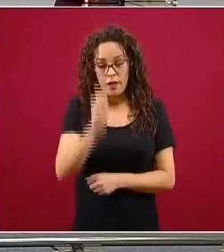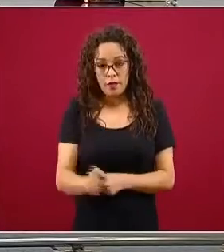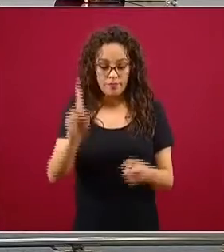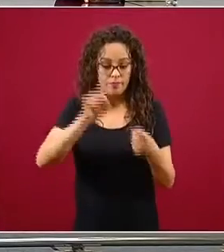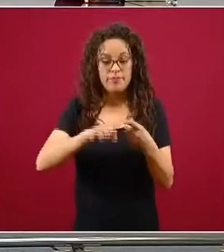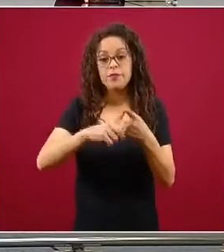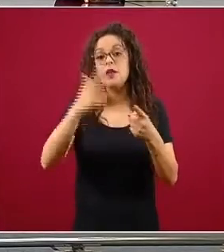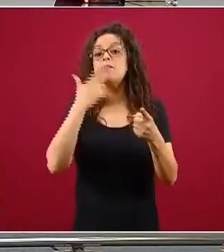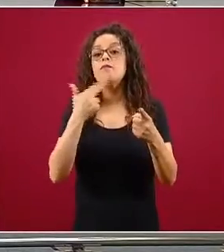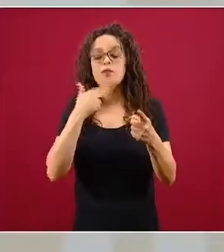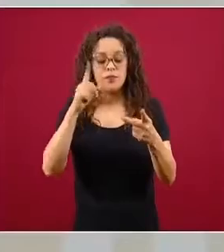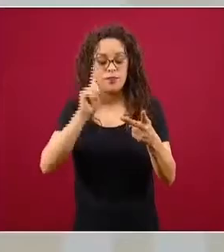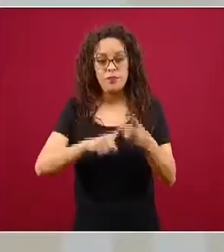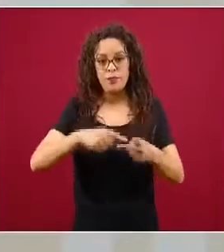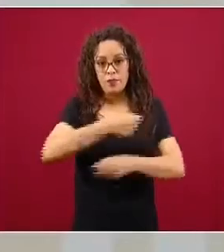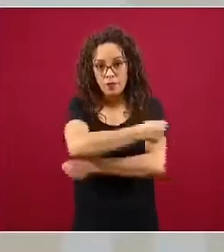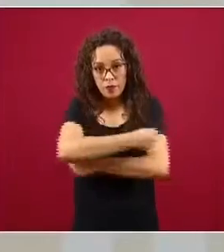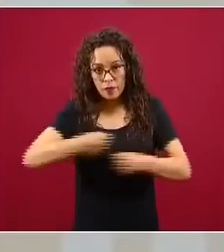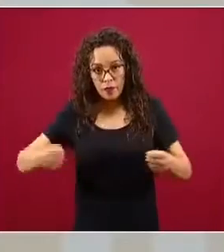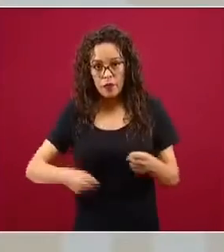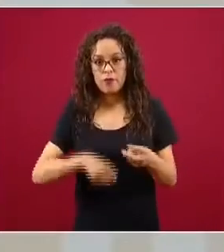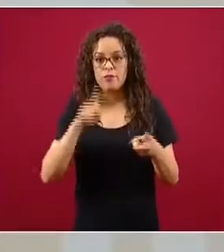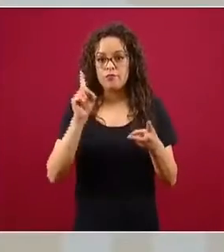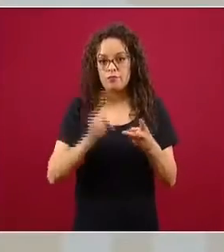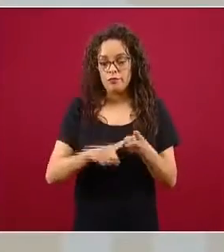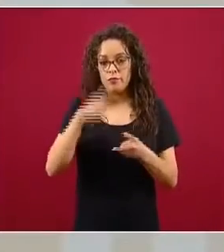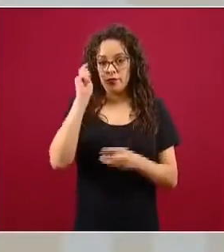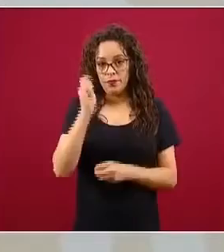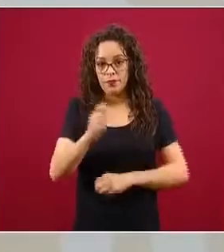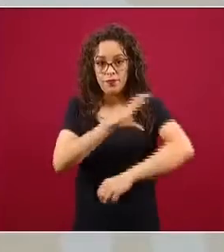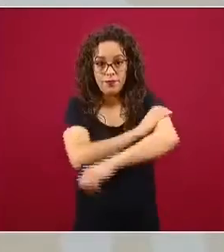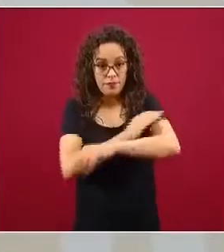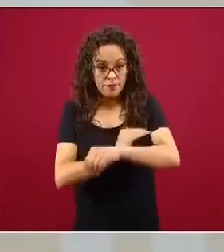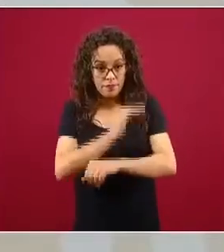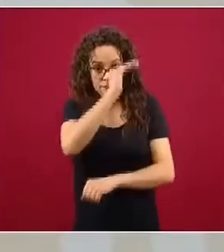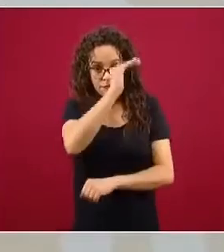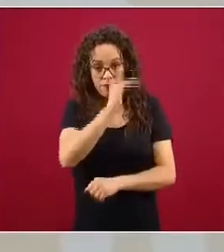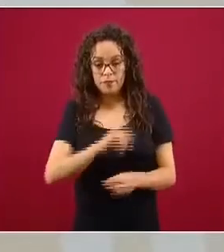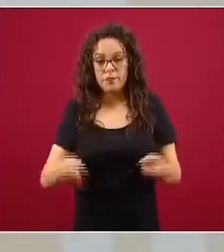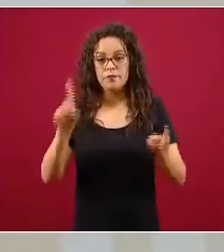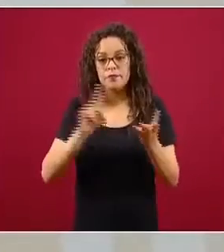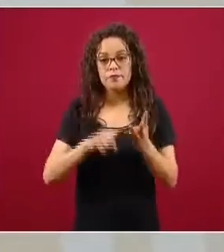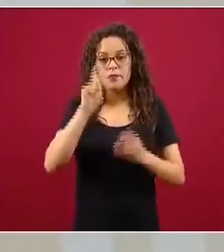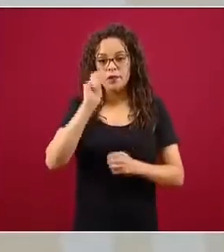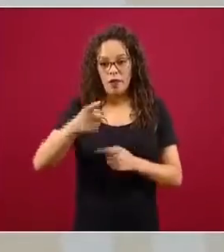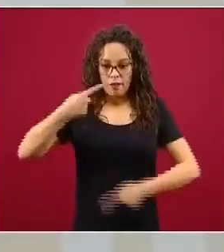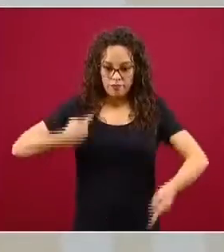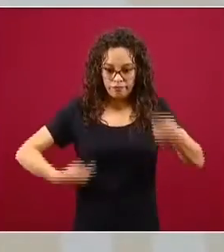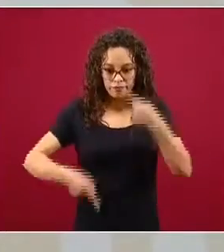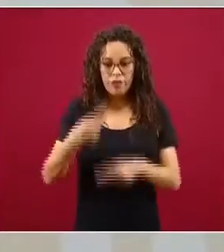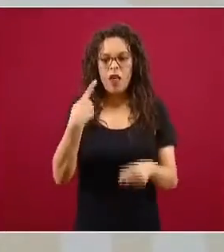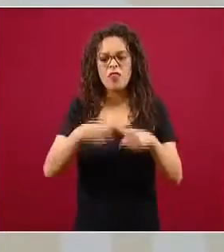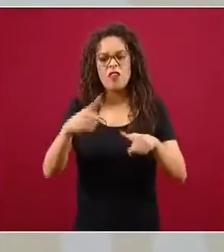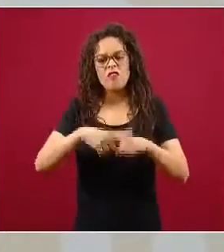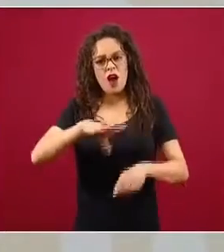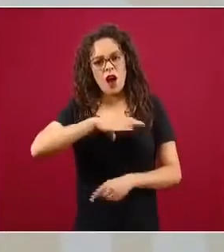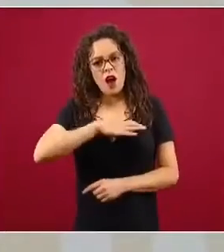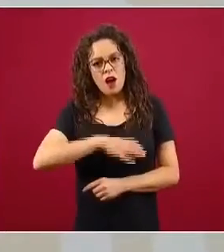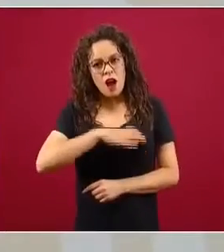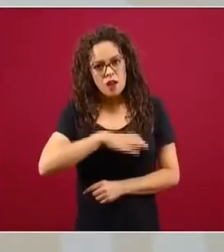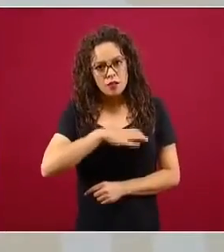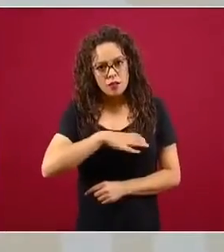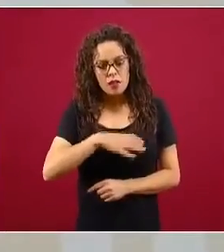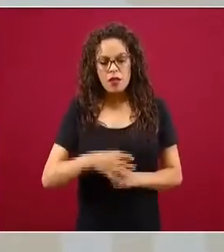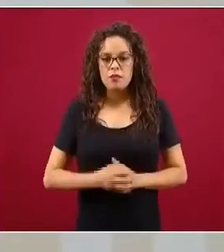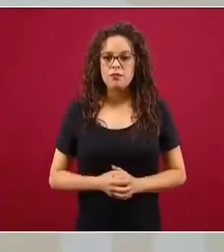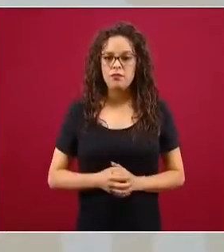la obesidad, el sobrepeso, la hipertensión, la enfermedad cardio y neurovascular, los cánceres, que están relacionados, como